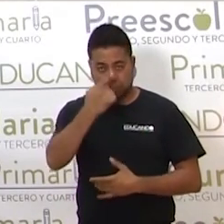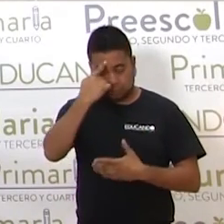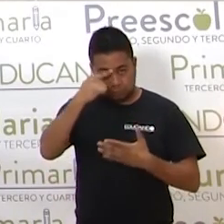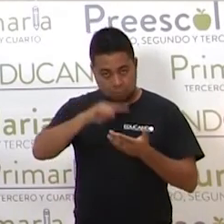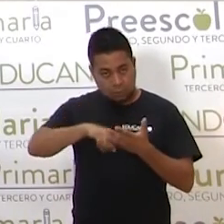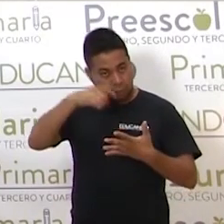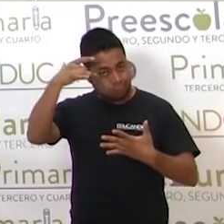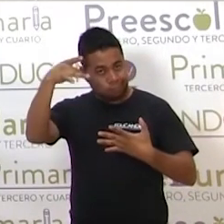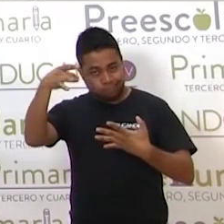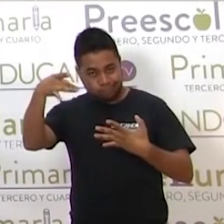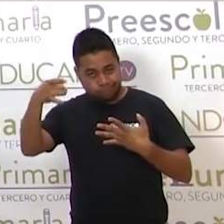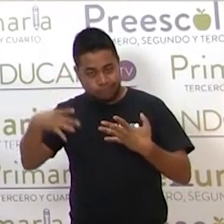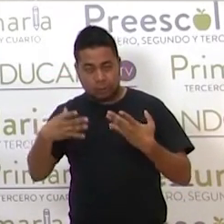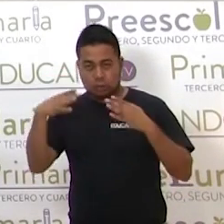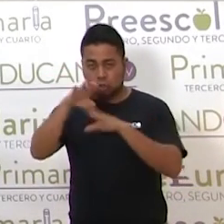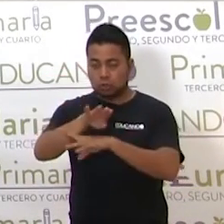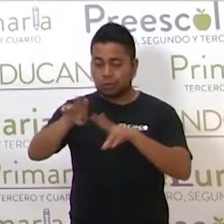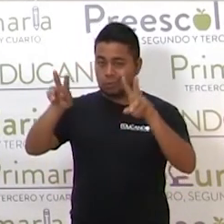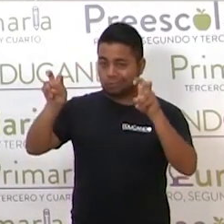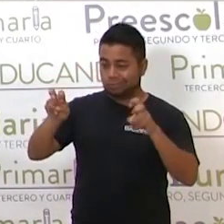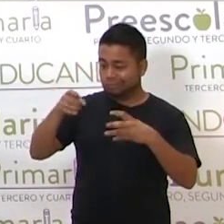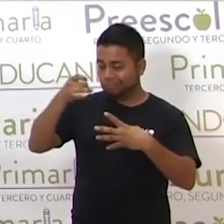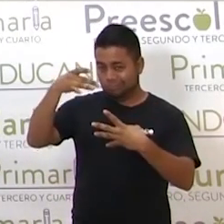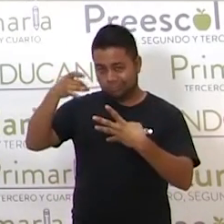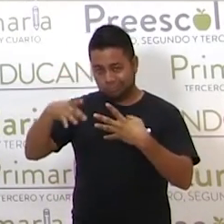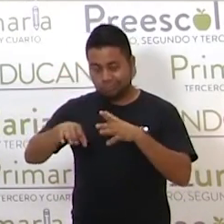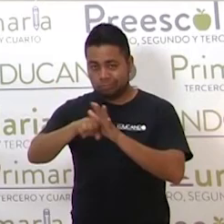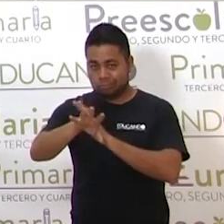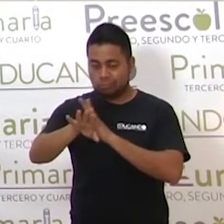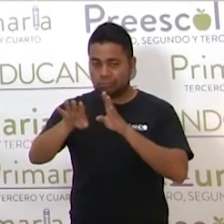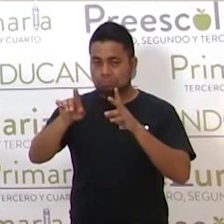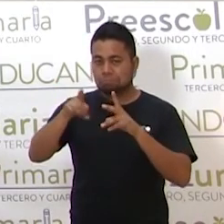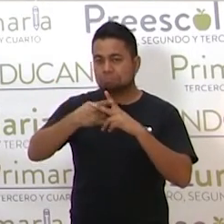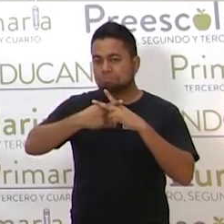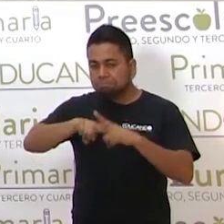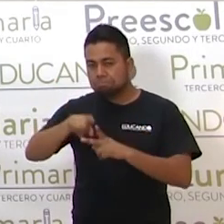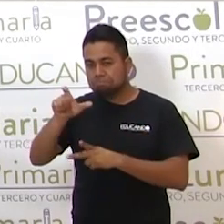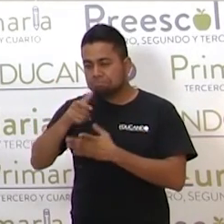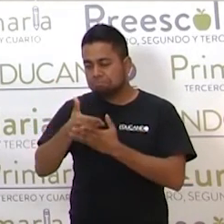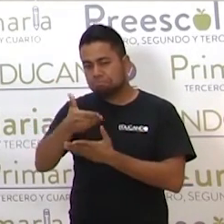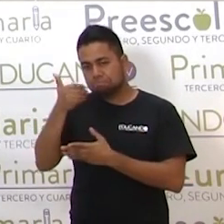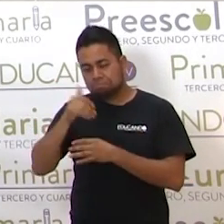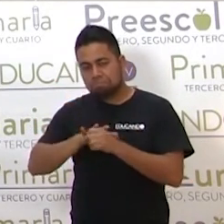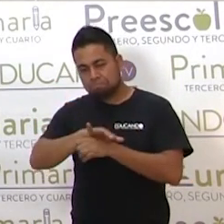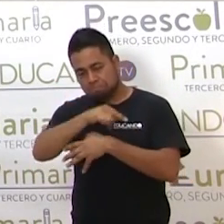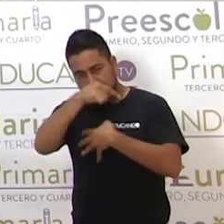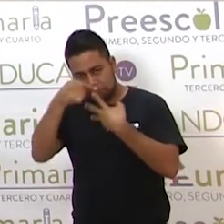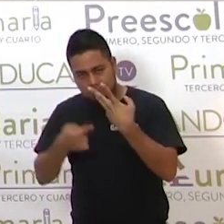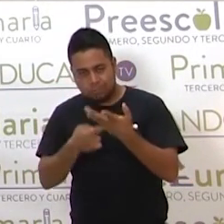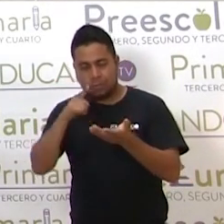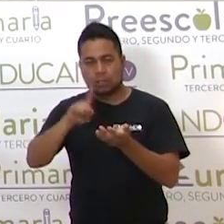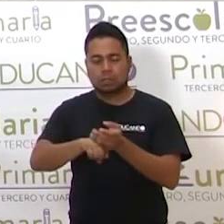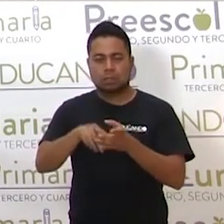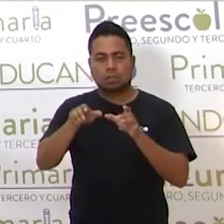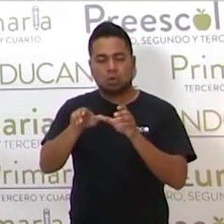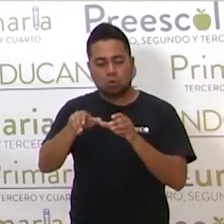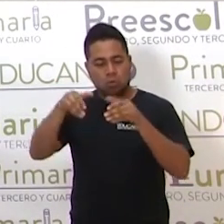los aspectos de este tema, desde los elementos que conforman un